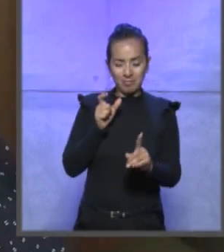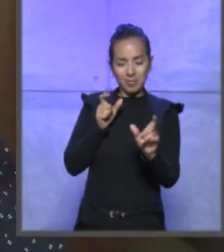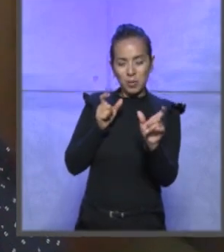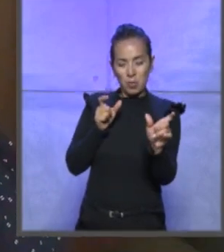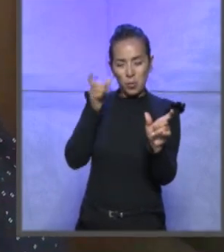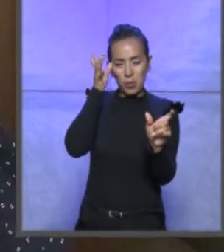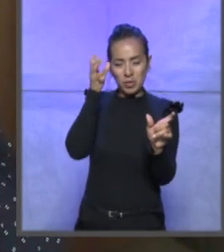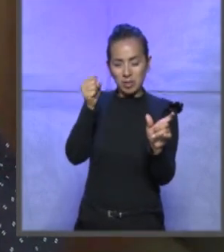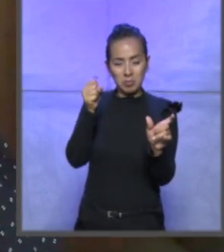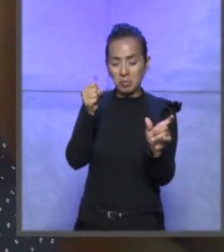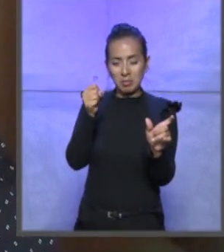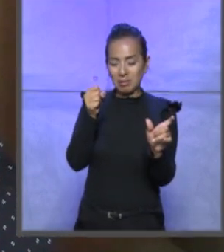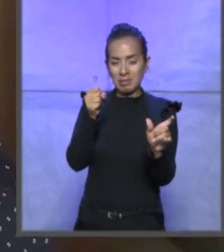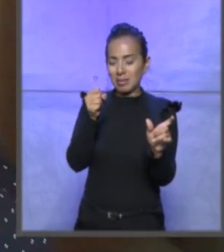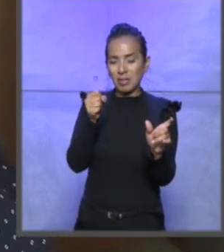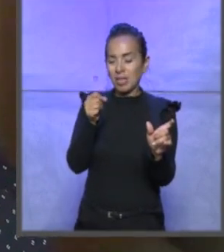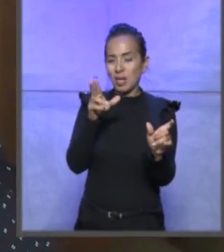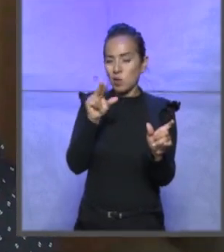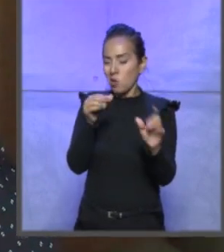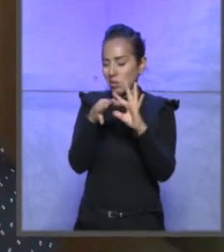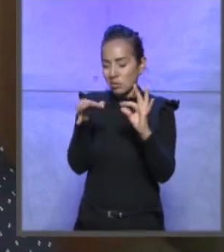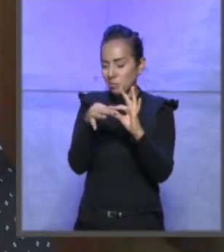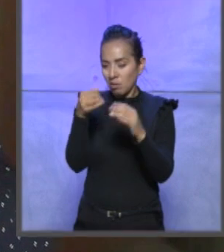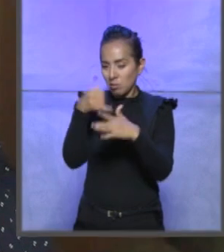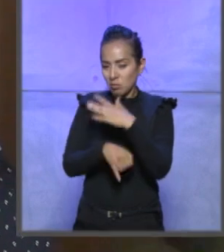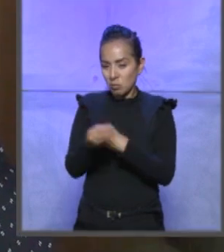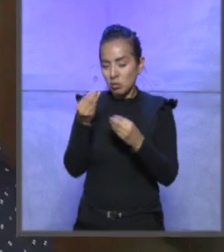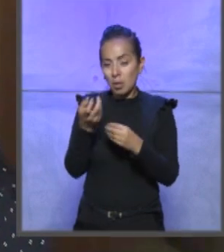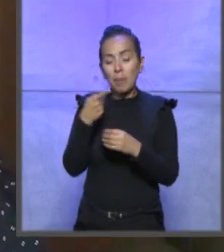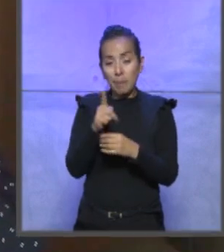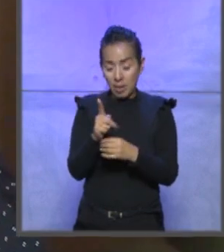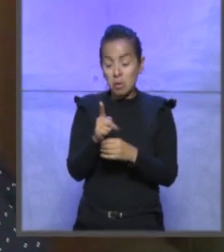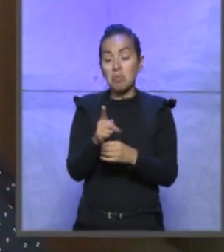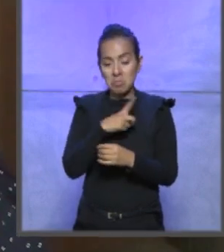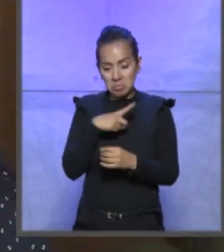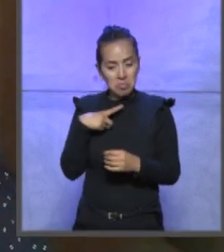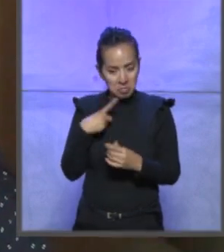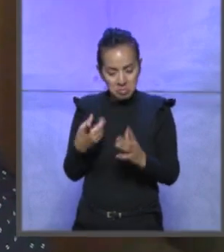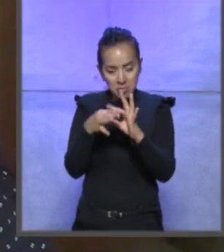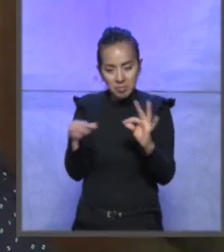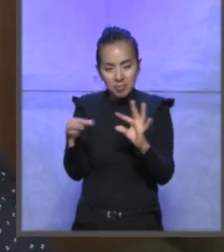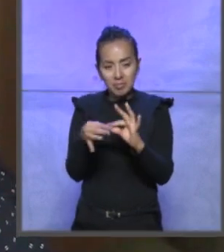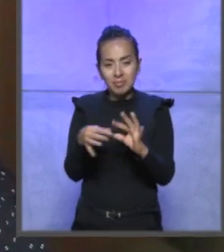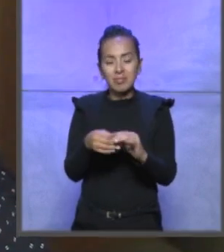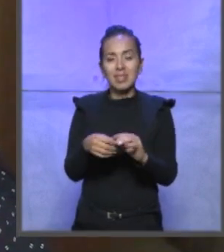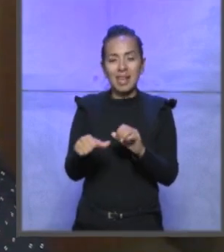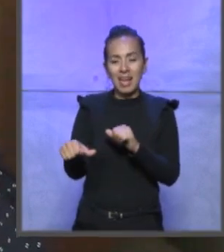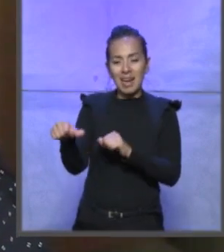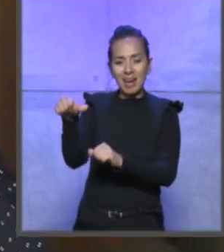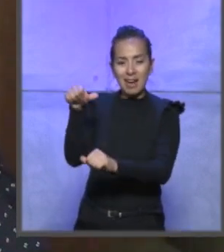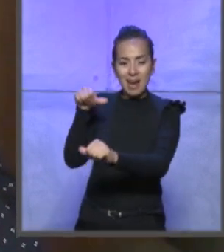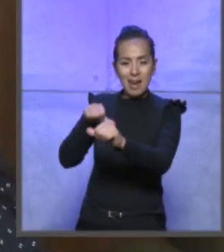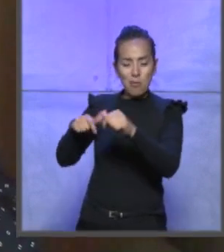concepto del cual casi no se habló en este momento, pero que no podemos dejar pasar por alto, y es el del